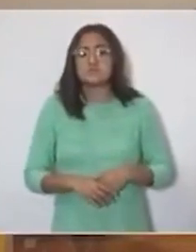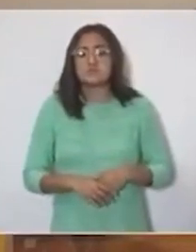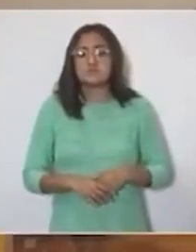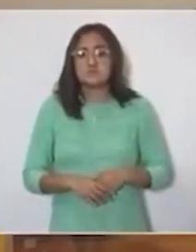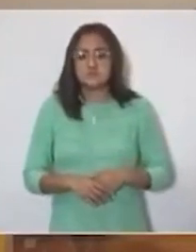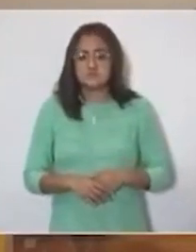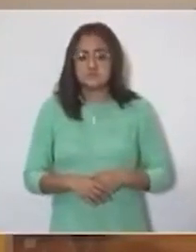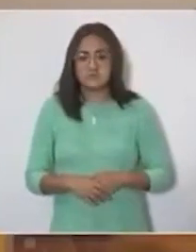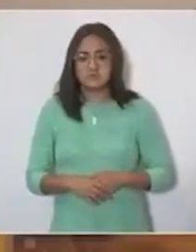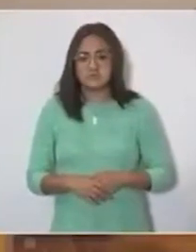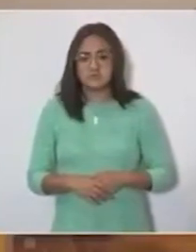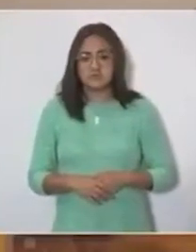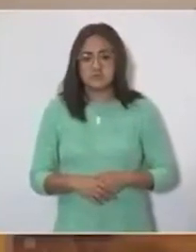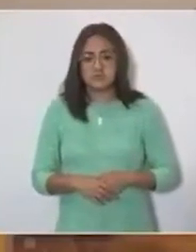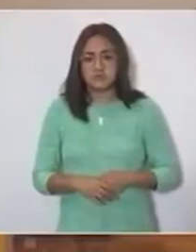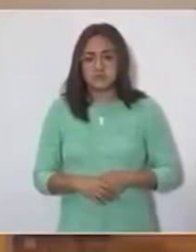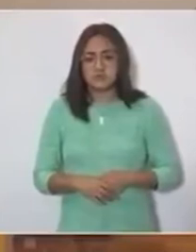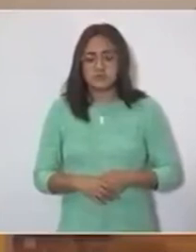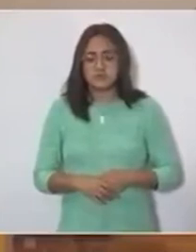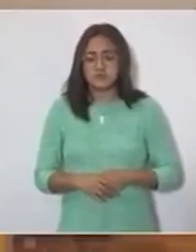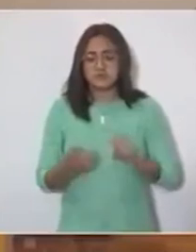entonces va a transformar todo